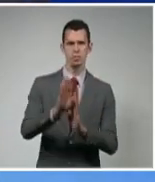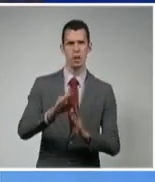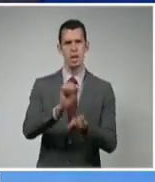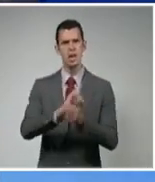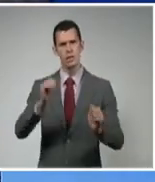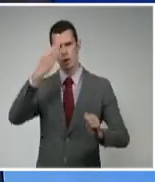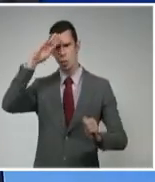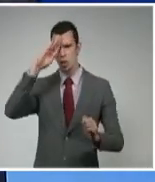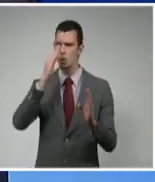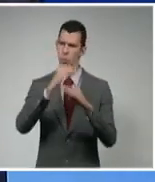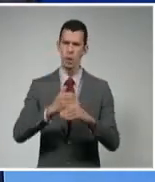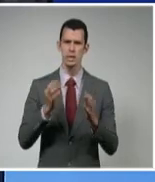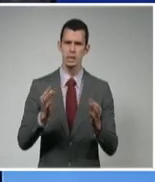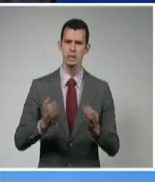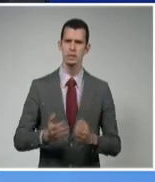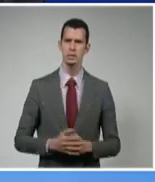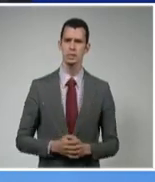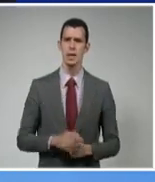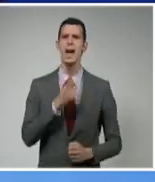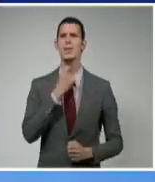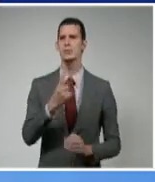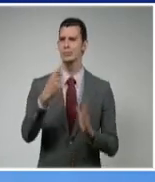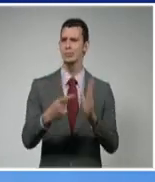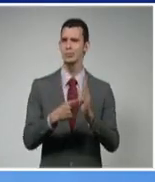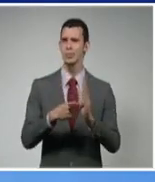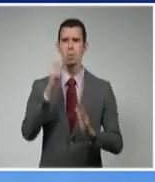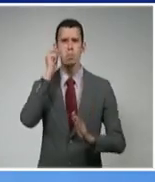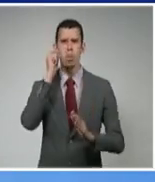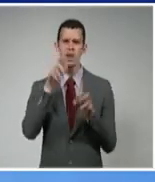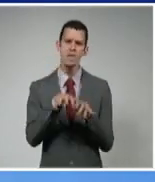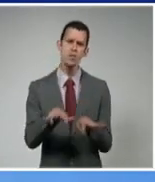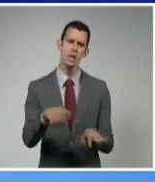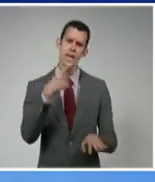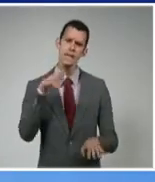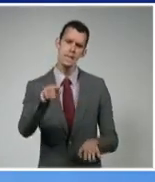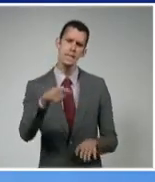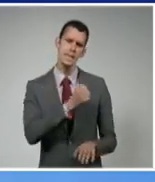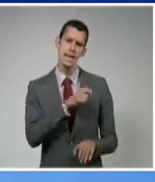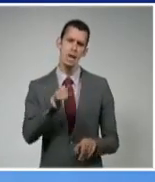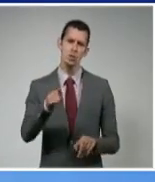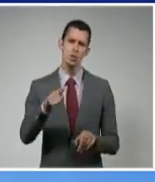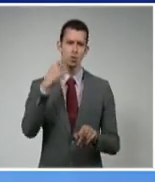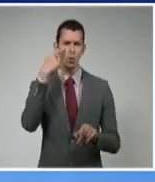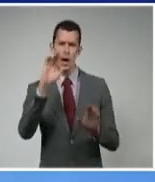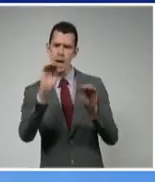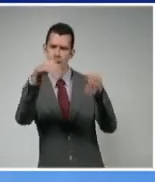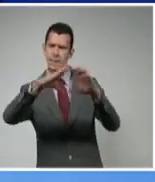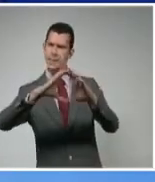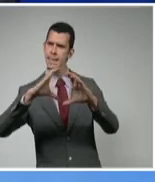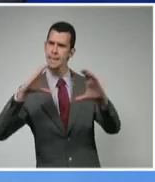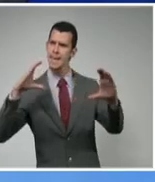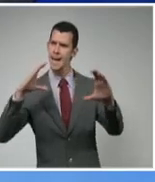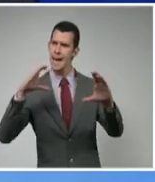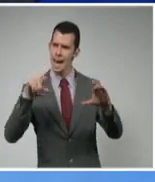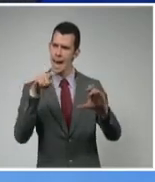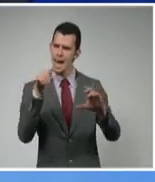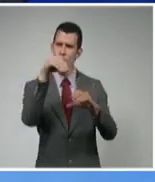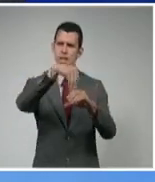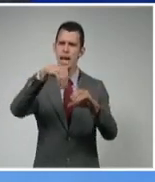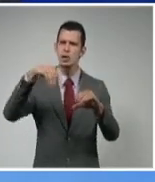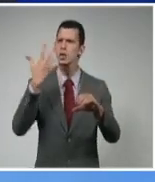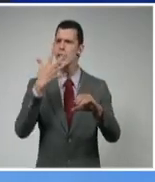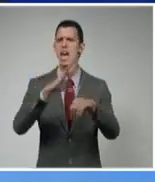piedras a los ómnibus Diana que estaban prestando servicio para el enfrentamiento a la COVID-19, en plena lucha contra la pandemia. ¿Y por